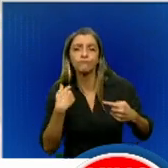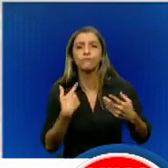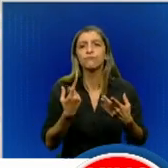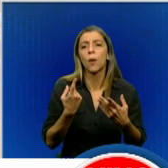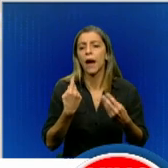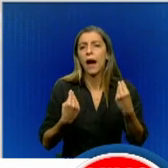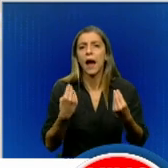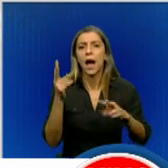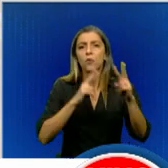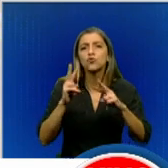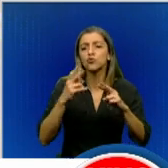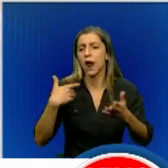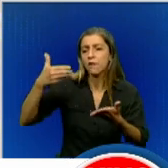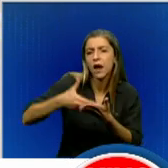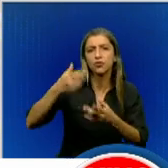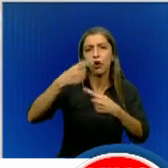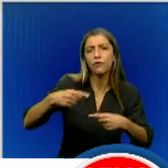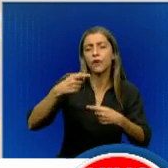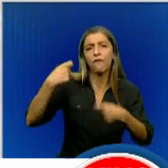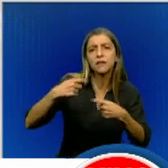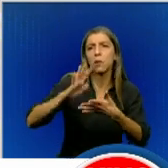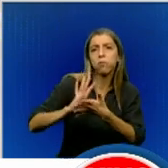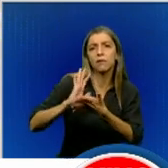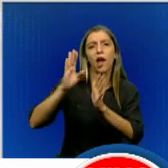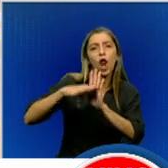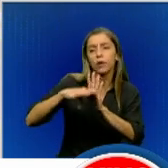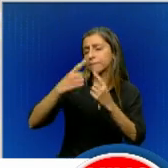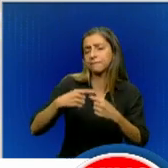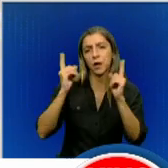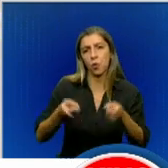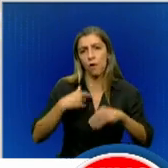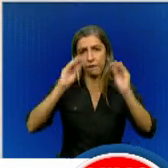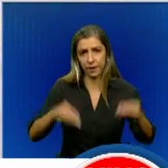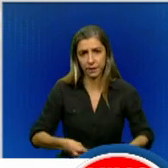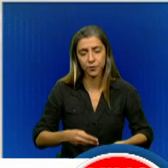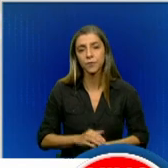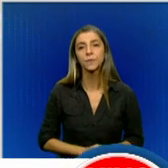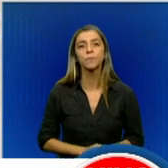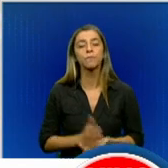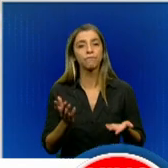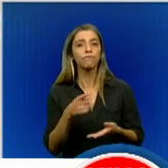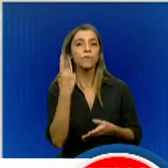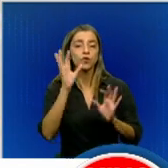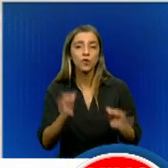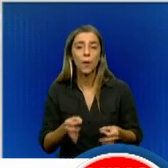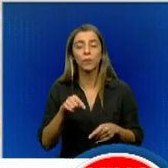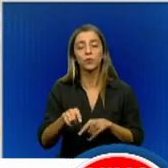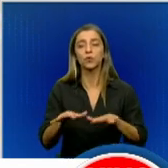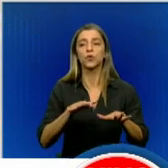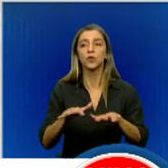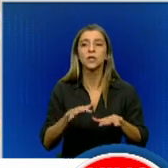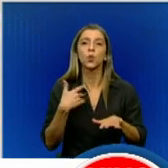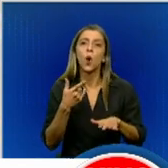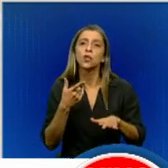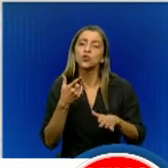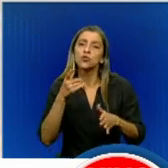activos de inversión han fracasado y hay evidencia empírica internacional en este sentido y si bien no son lineales si bien las inversiones